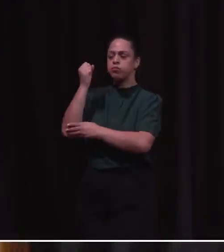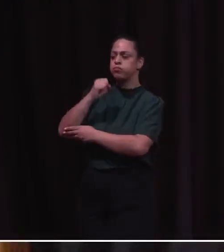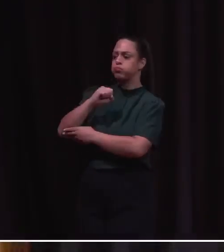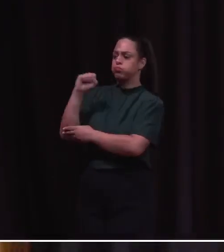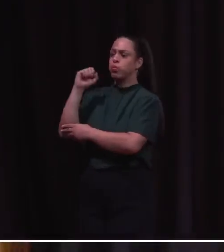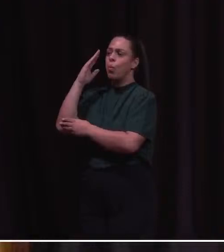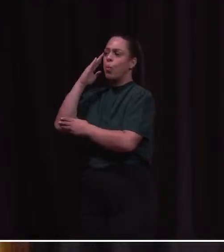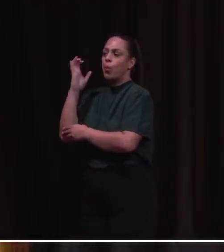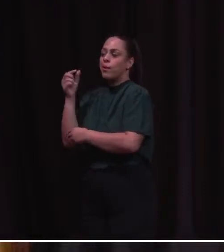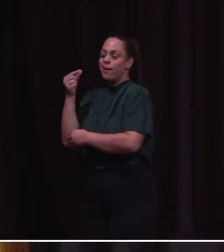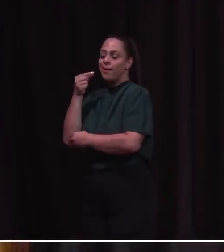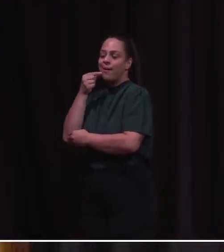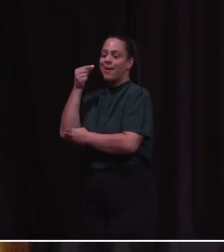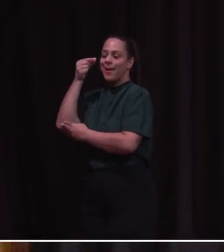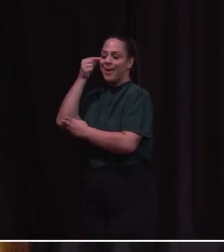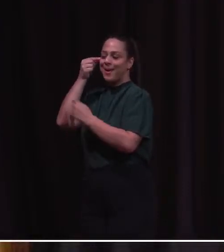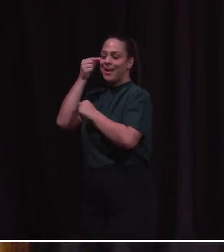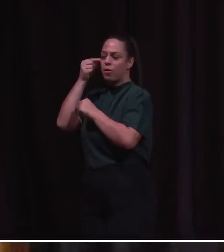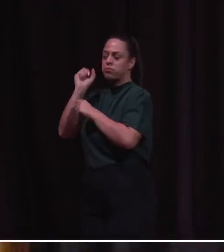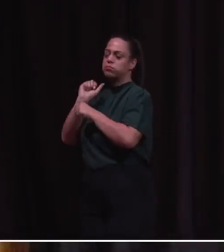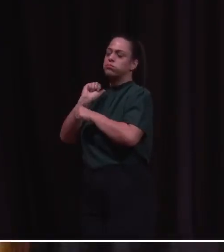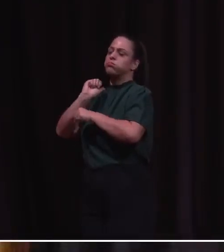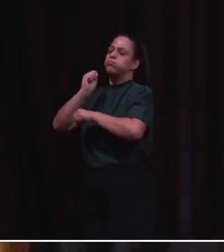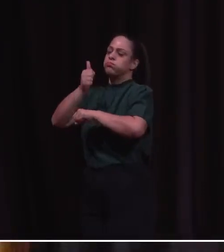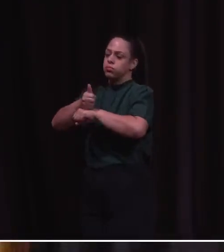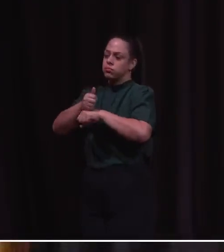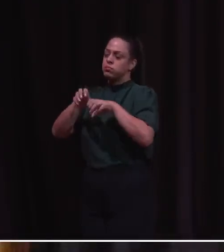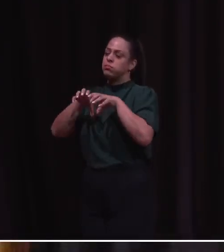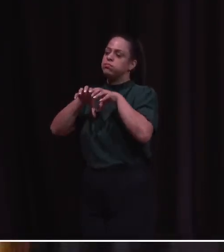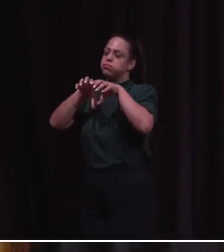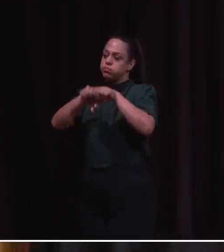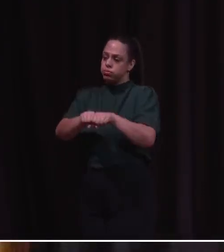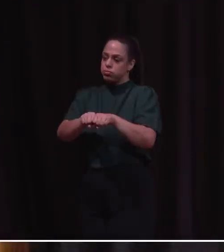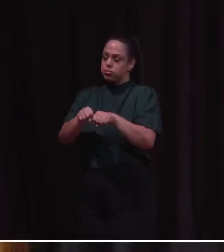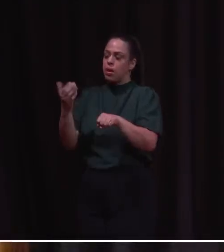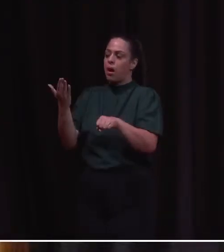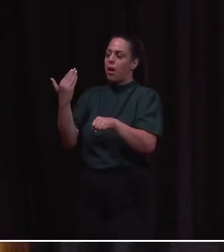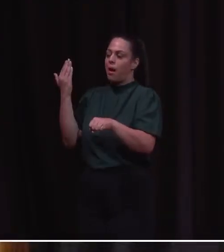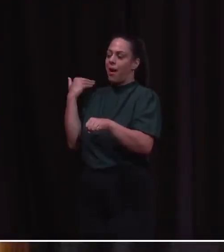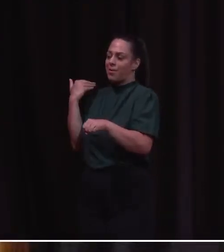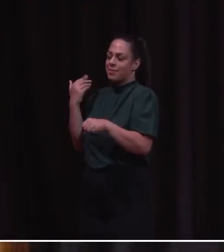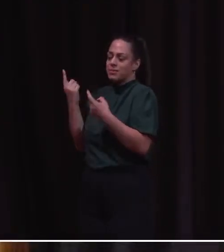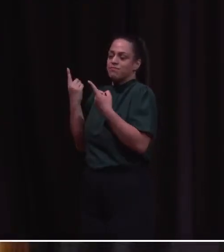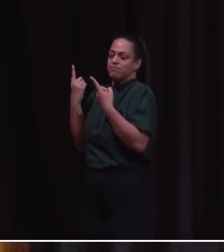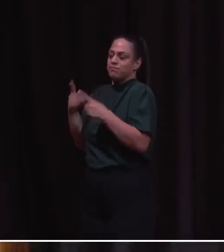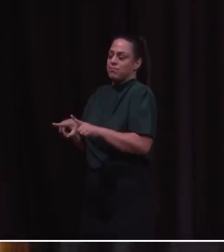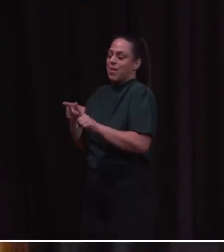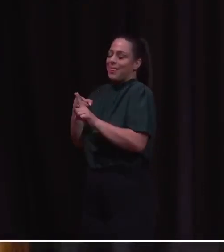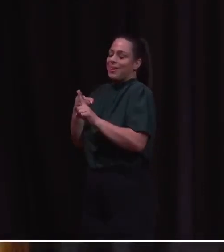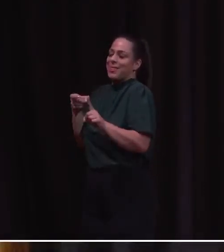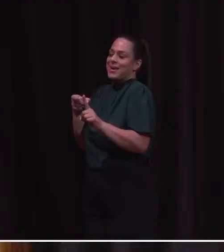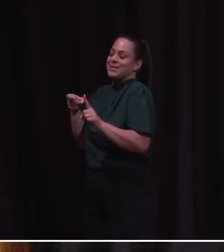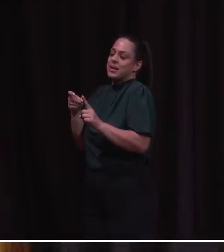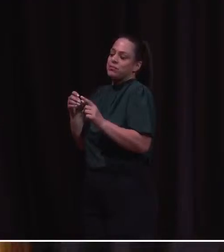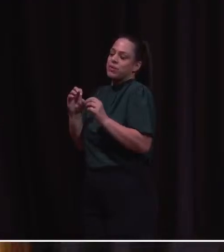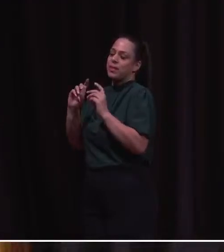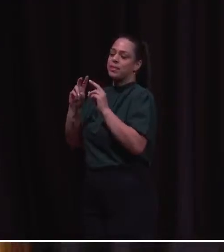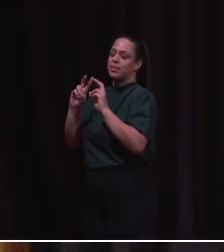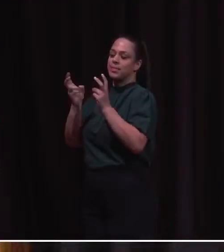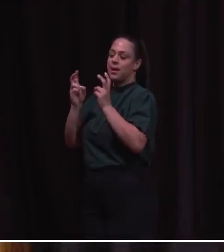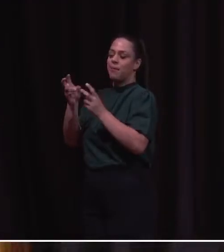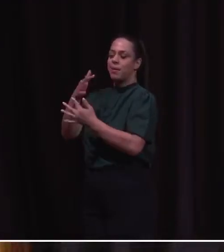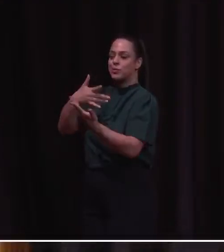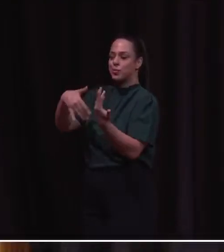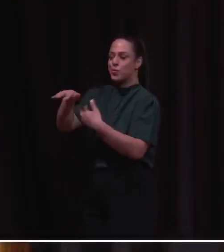género es una imposición colonial que no existía en formas precoloniales de organización social, como